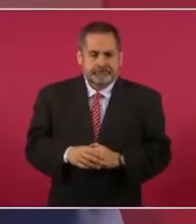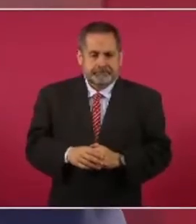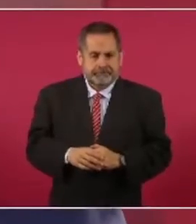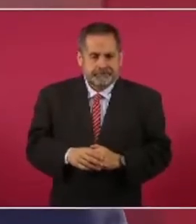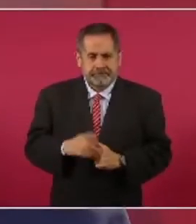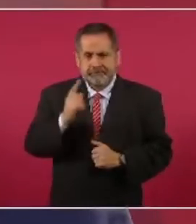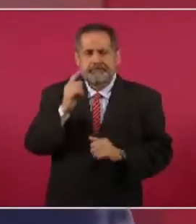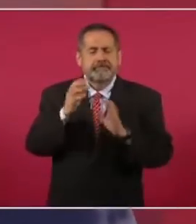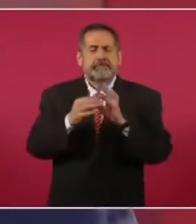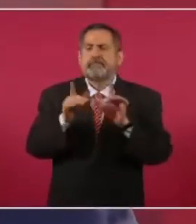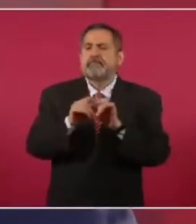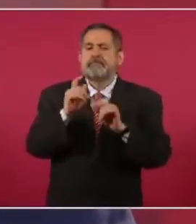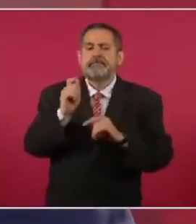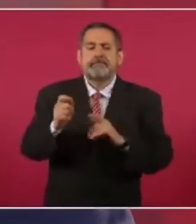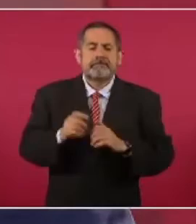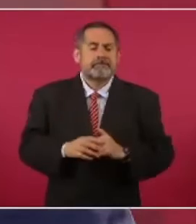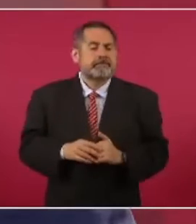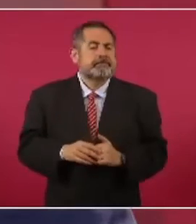es cosa